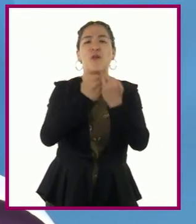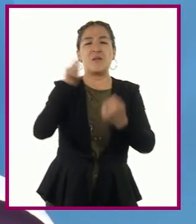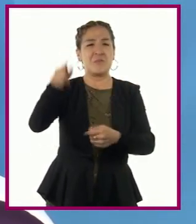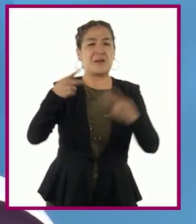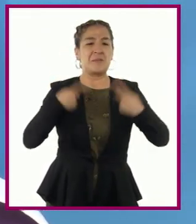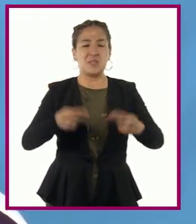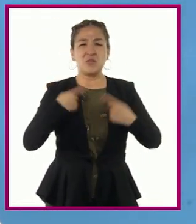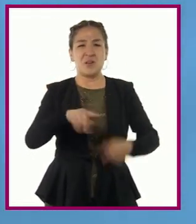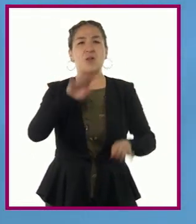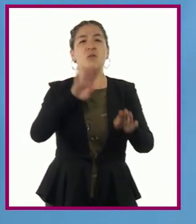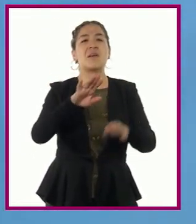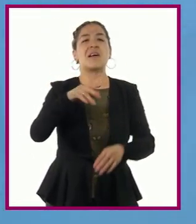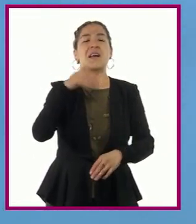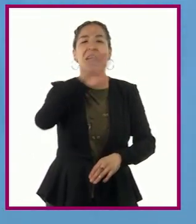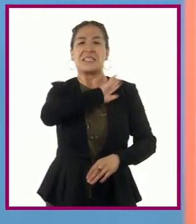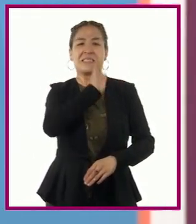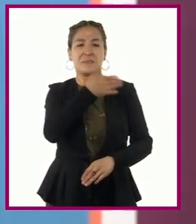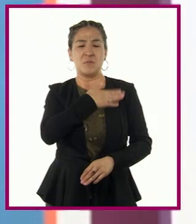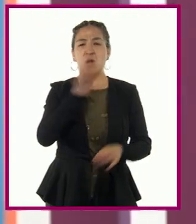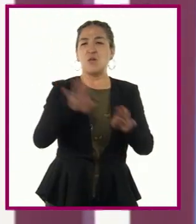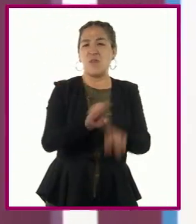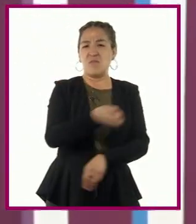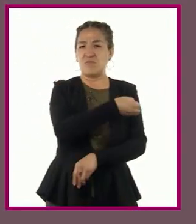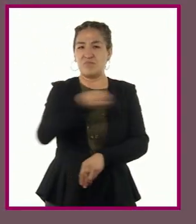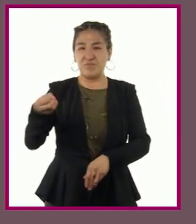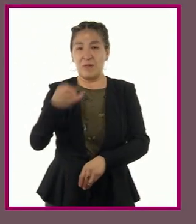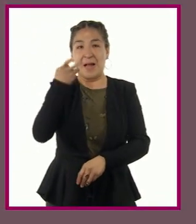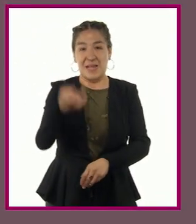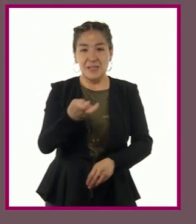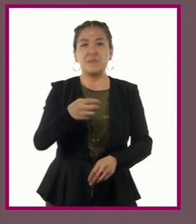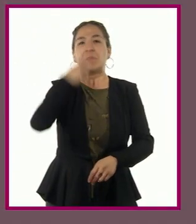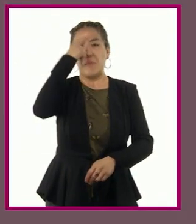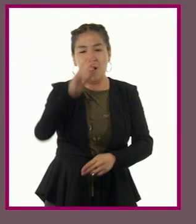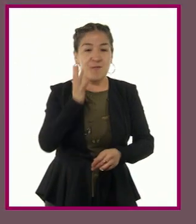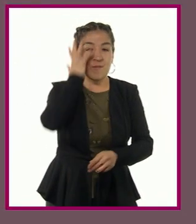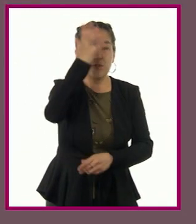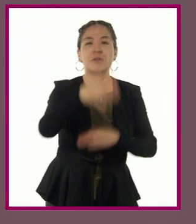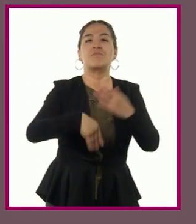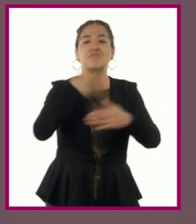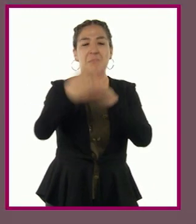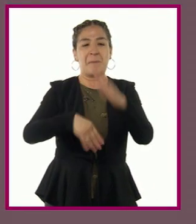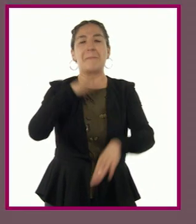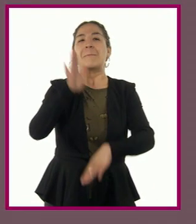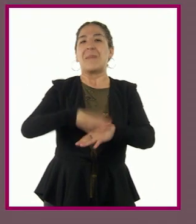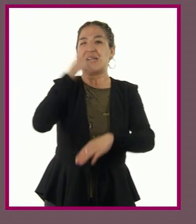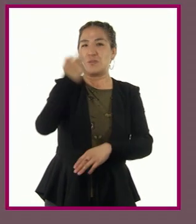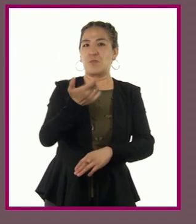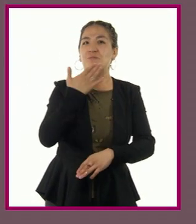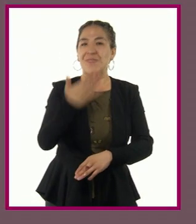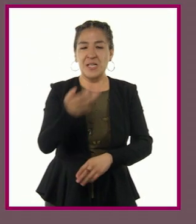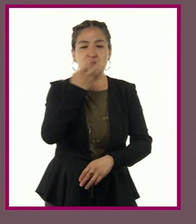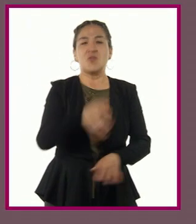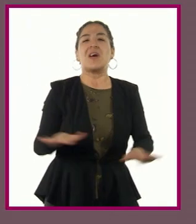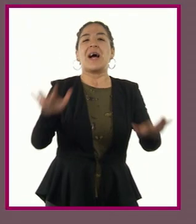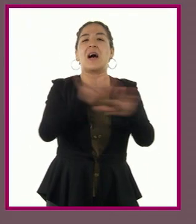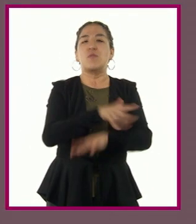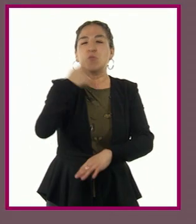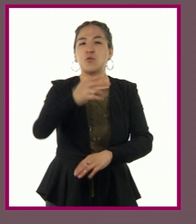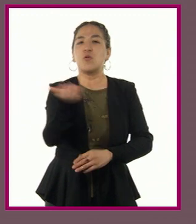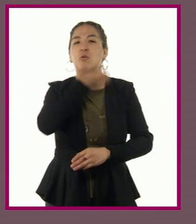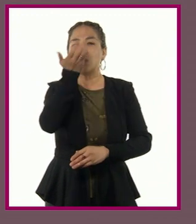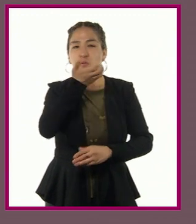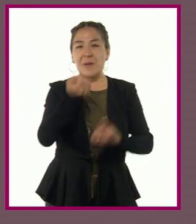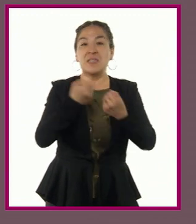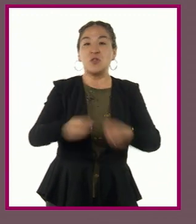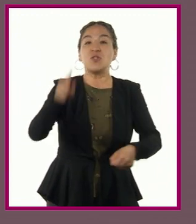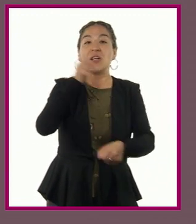autoridades españolas generaron prosperidad económica, lo que llevó a ciertos cambios en las costumbres de la sociedad y